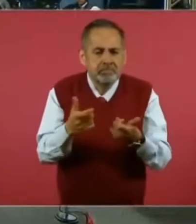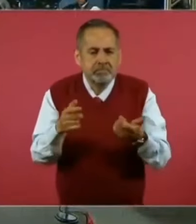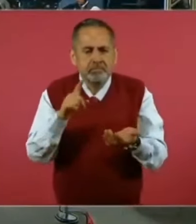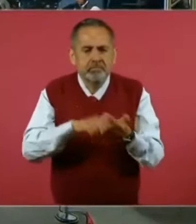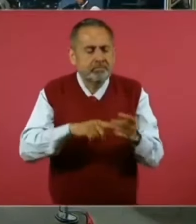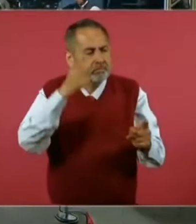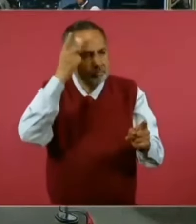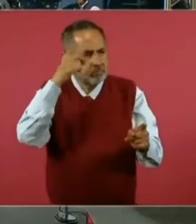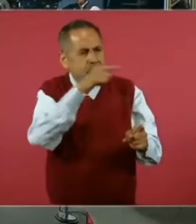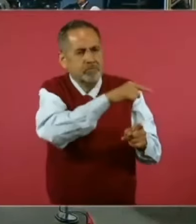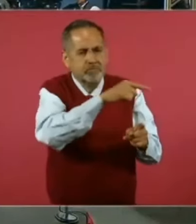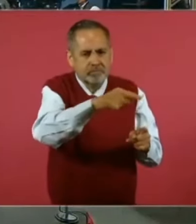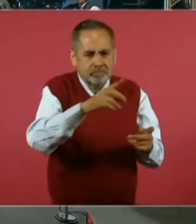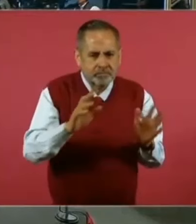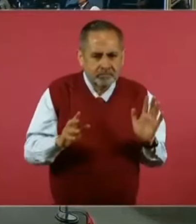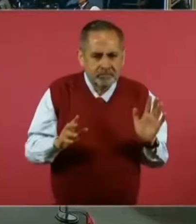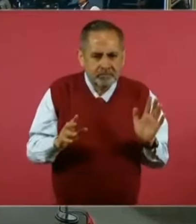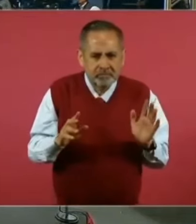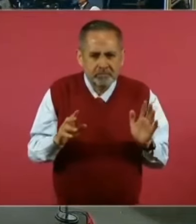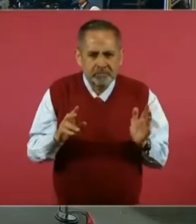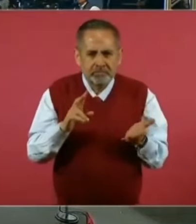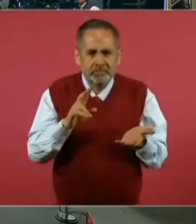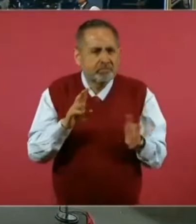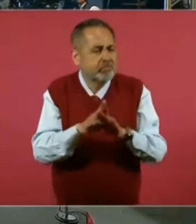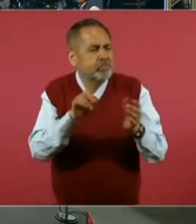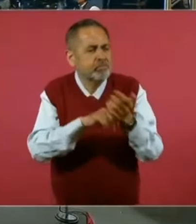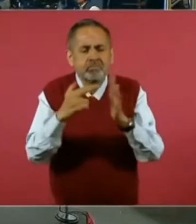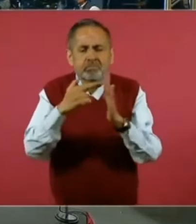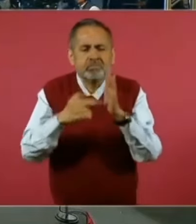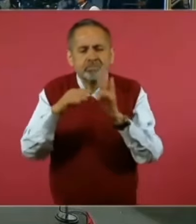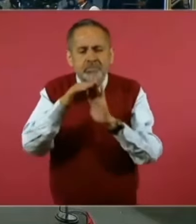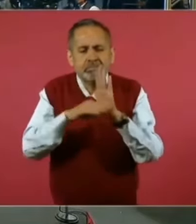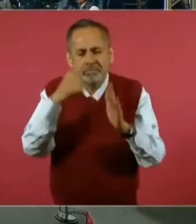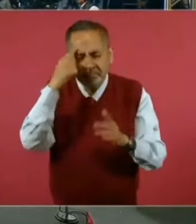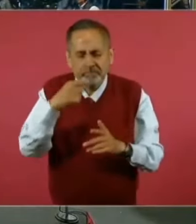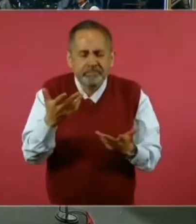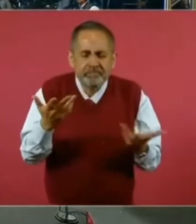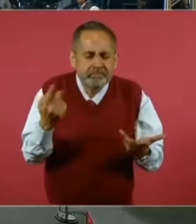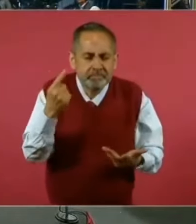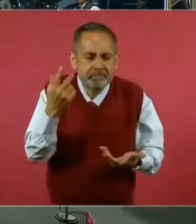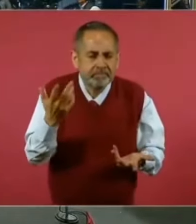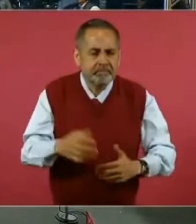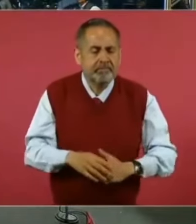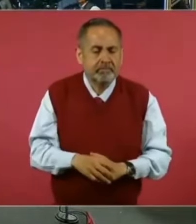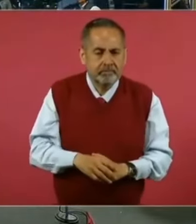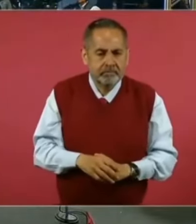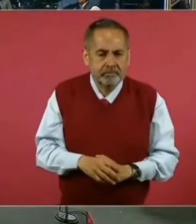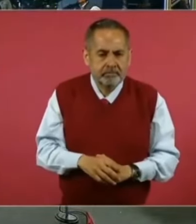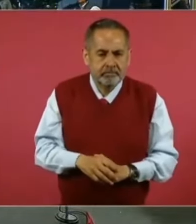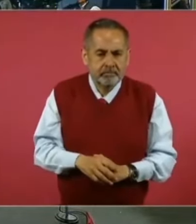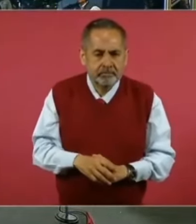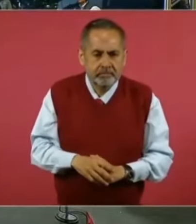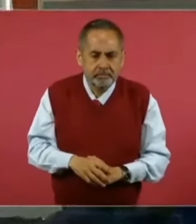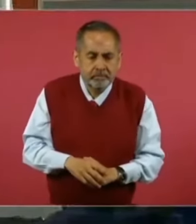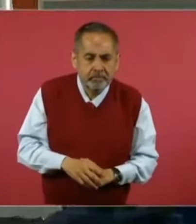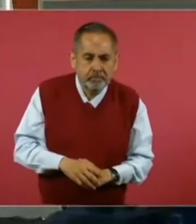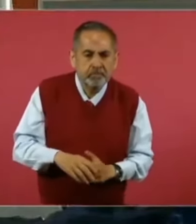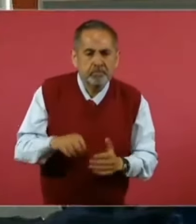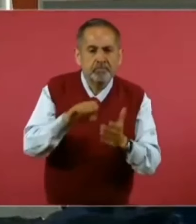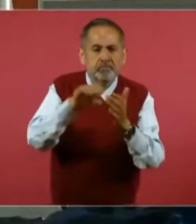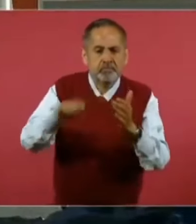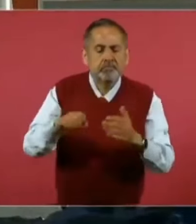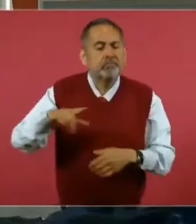dueños que se lo merecerían o no bajo qué lineamientos es que por ejemplo el gobierno tiene que